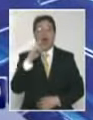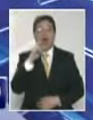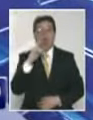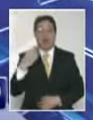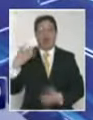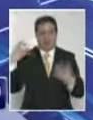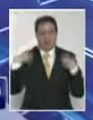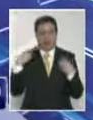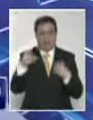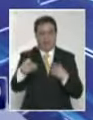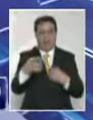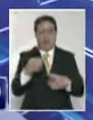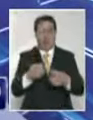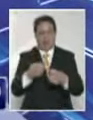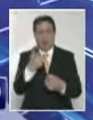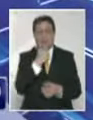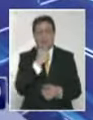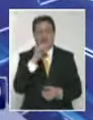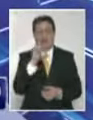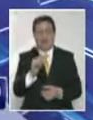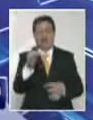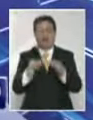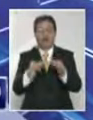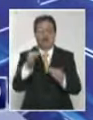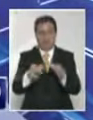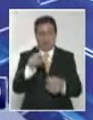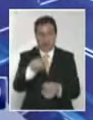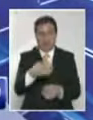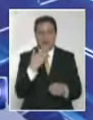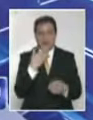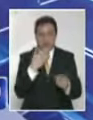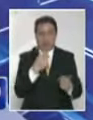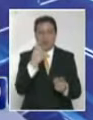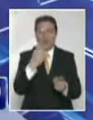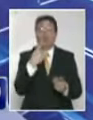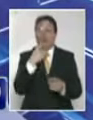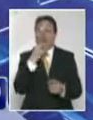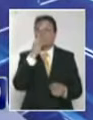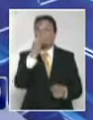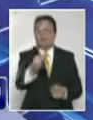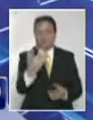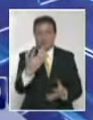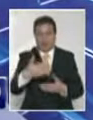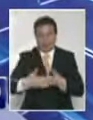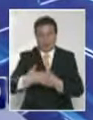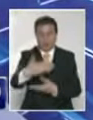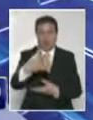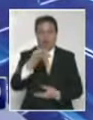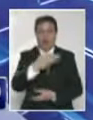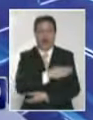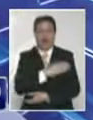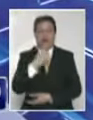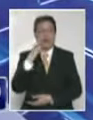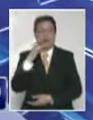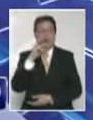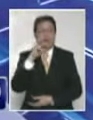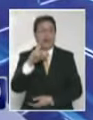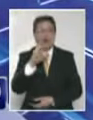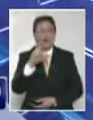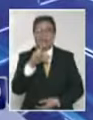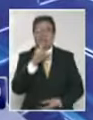tribunales de justicia y de la prensa también. ¿Usted sintió que ese mensaje iba a aquella prensa oficialista